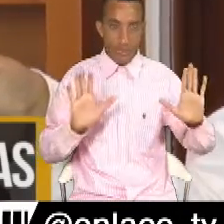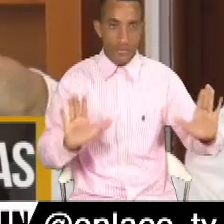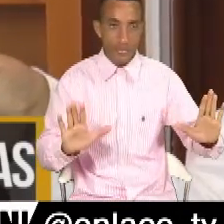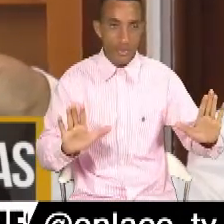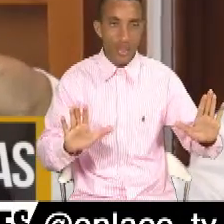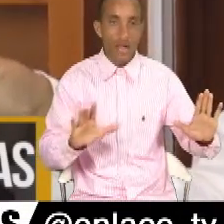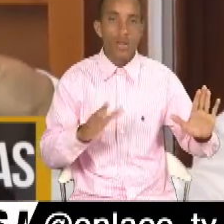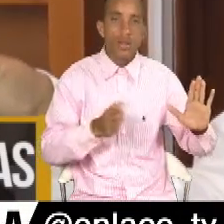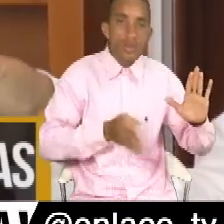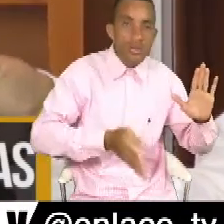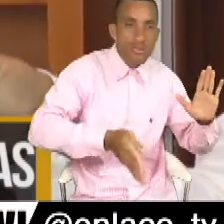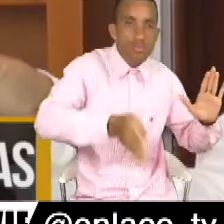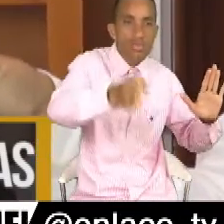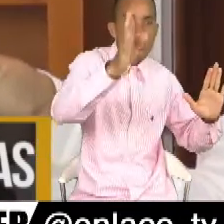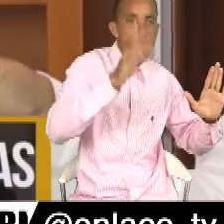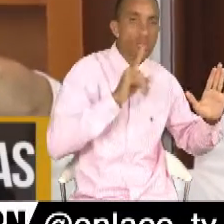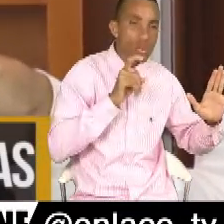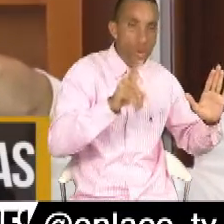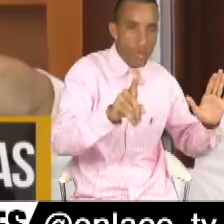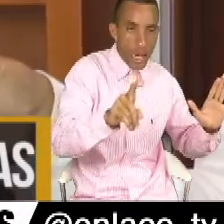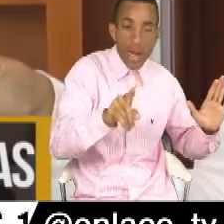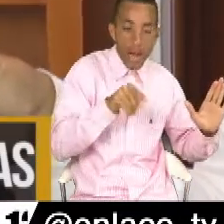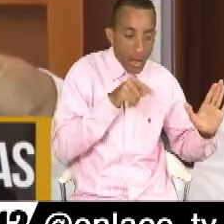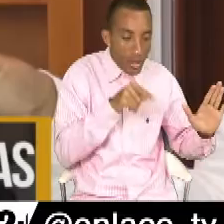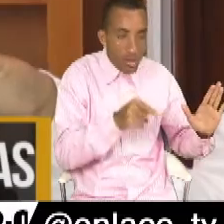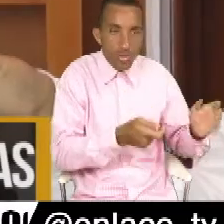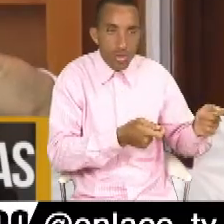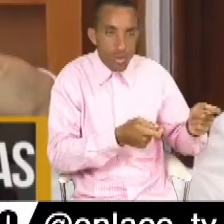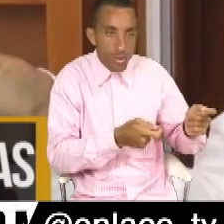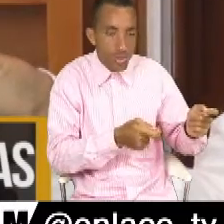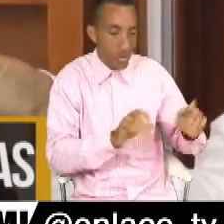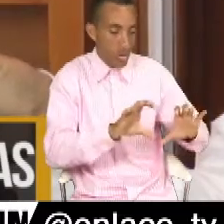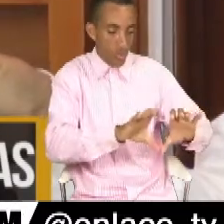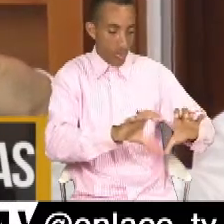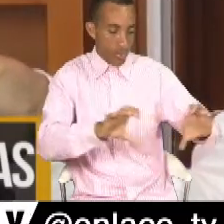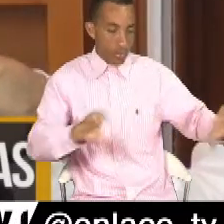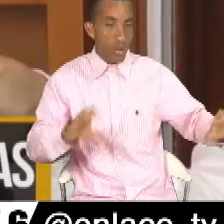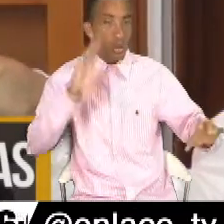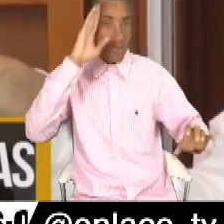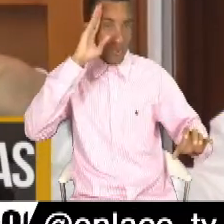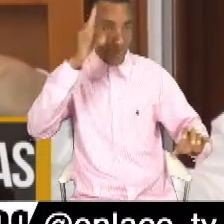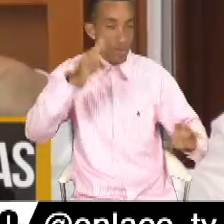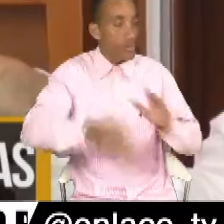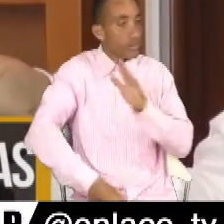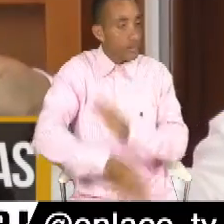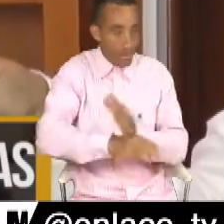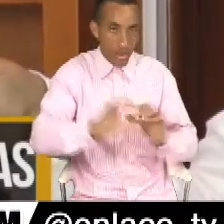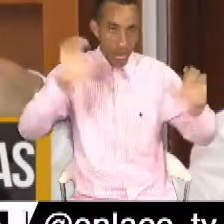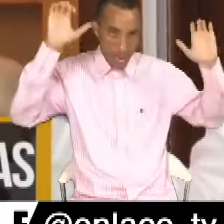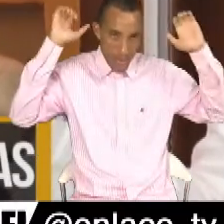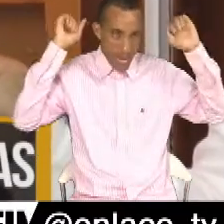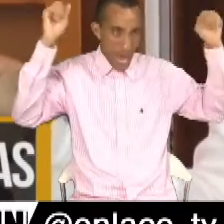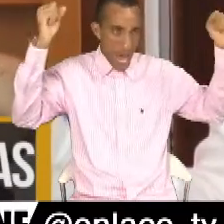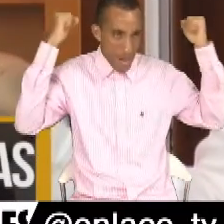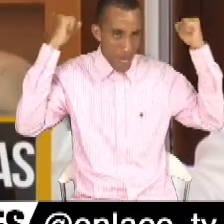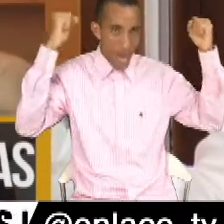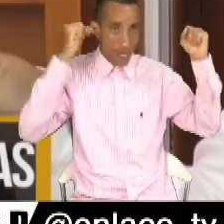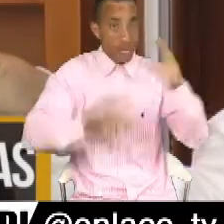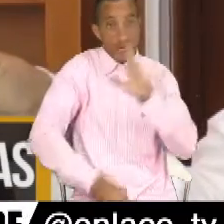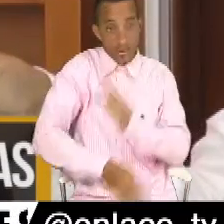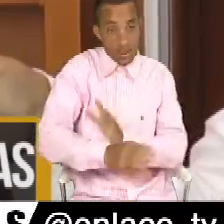de tal manera que si hace un futuro persiste esta protesta en el centro y de pronto pueda